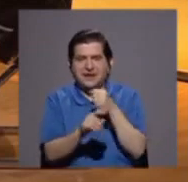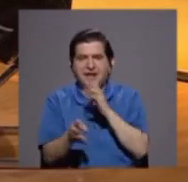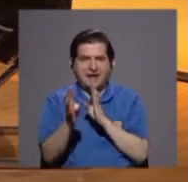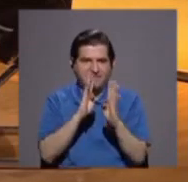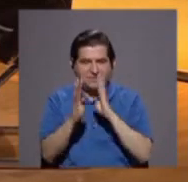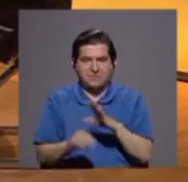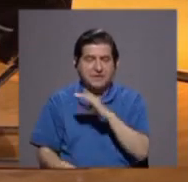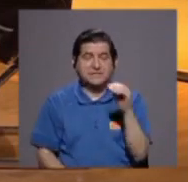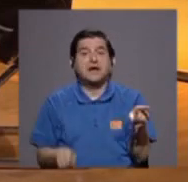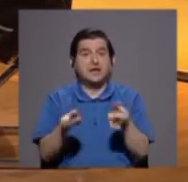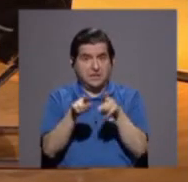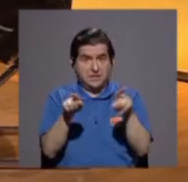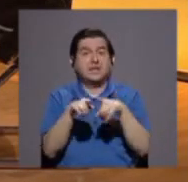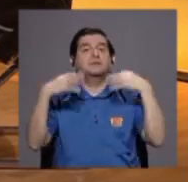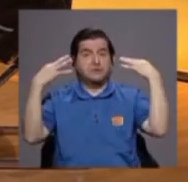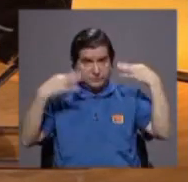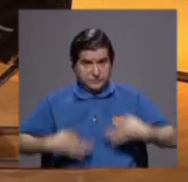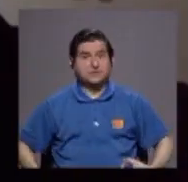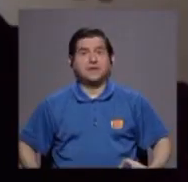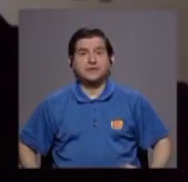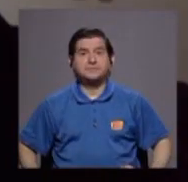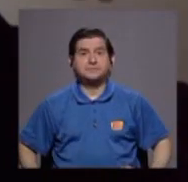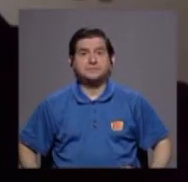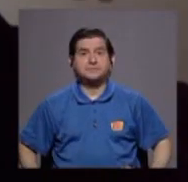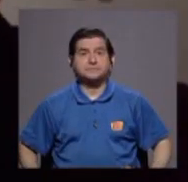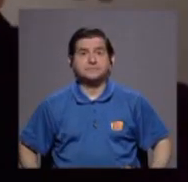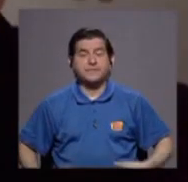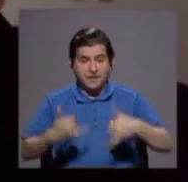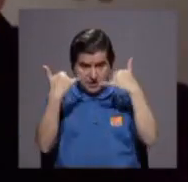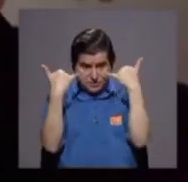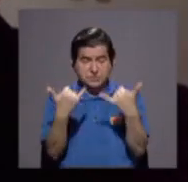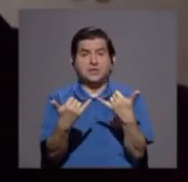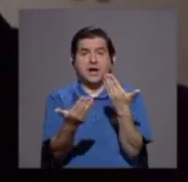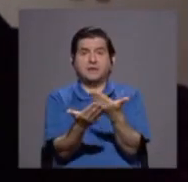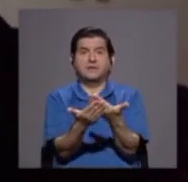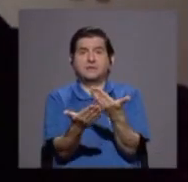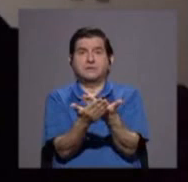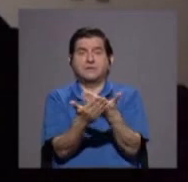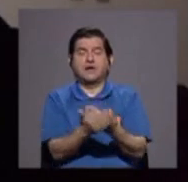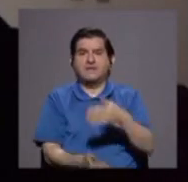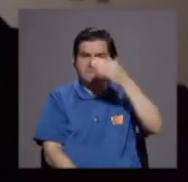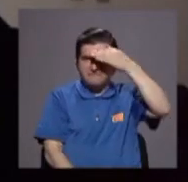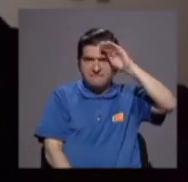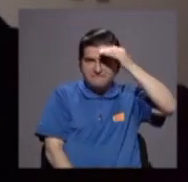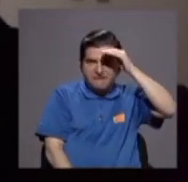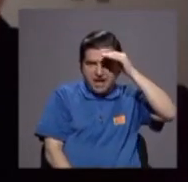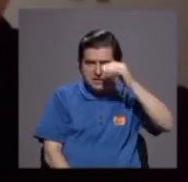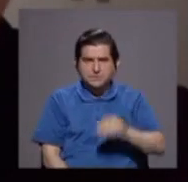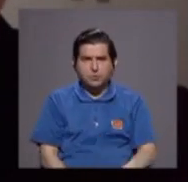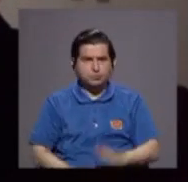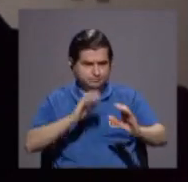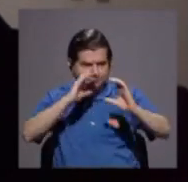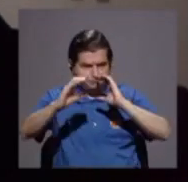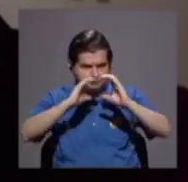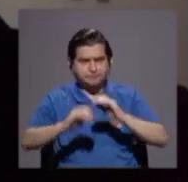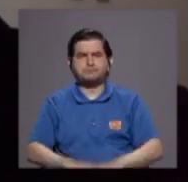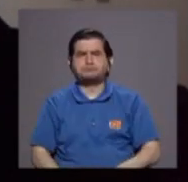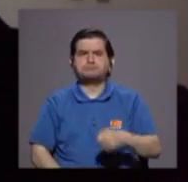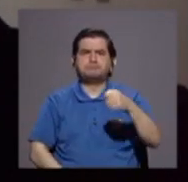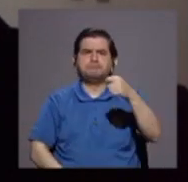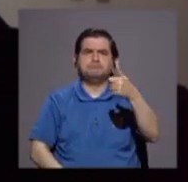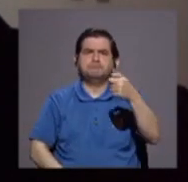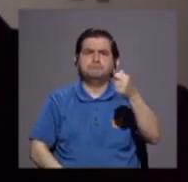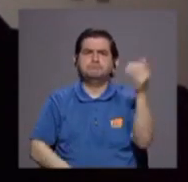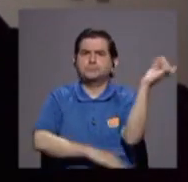e incluso de la violencia física. Ya se ha puesto de manifiesto, Facebook lo comunicó hace